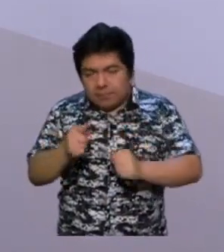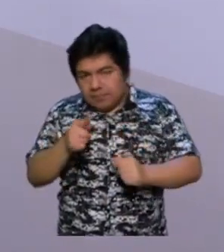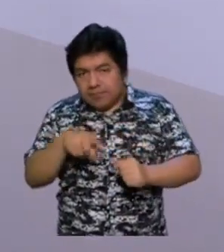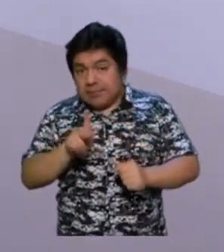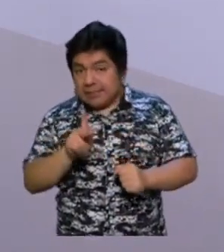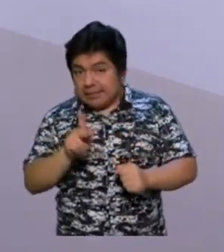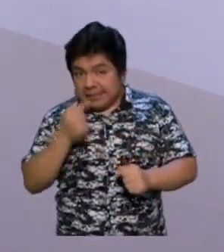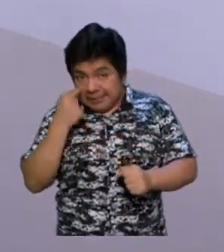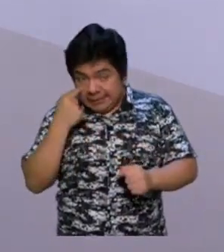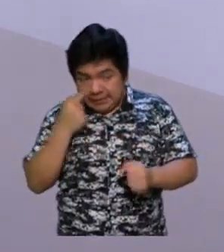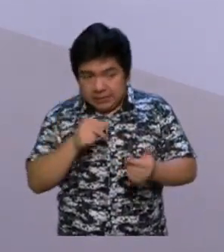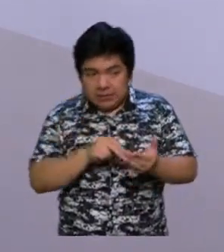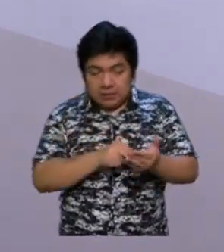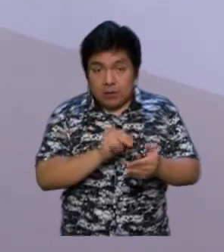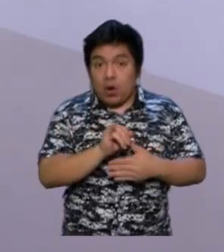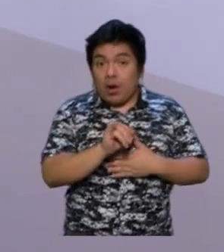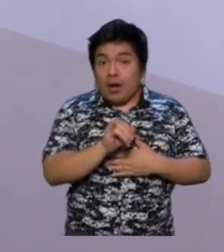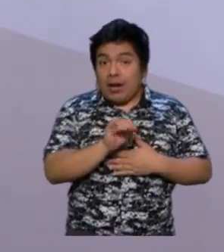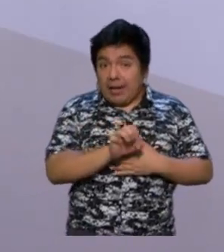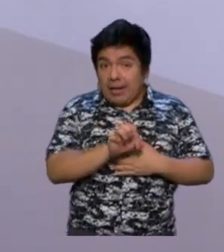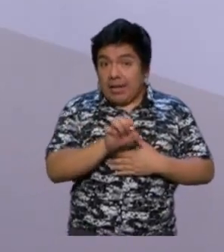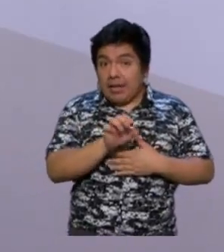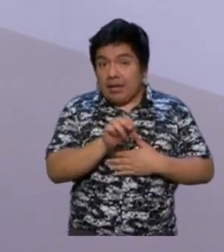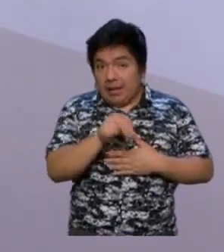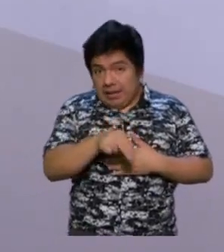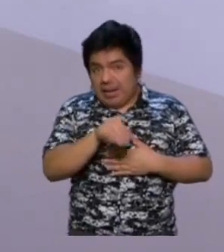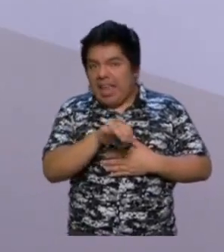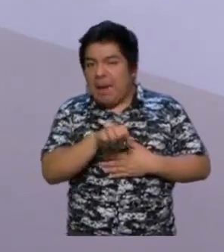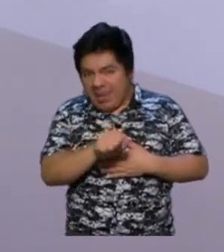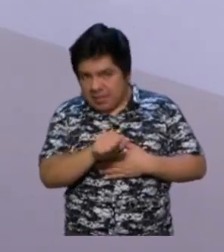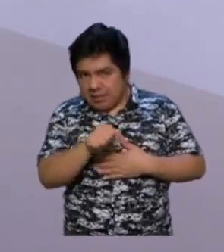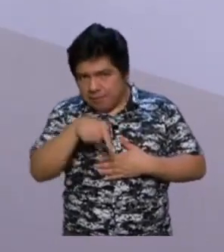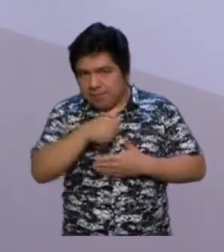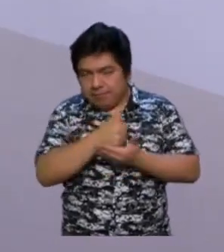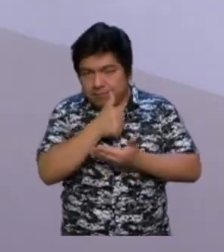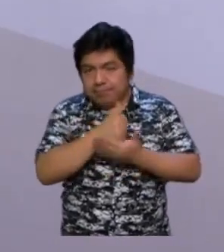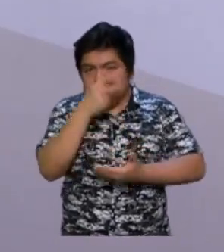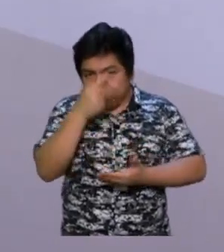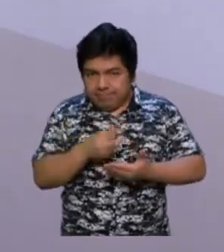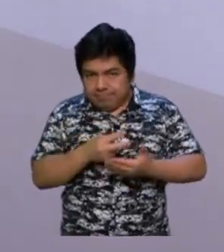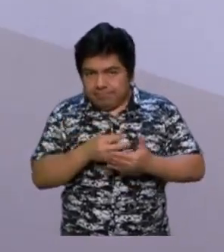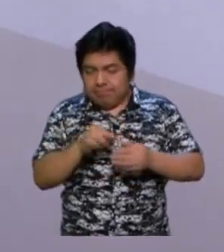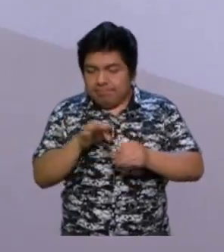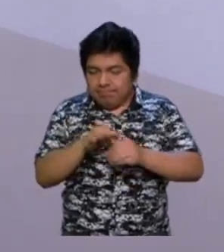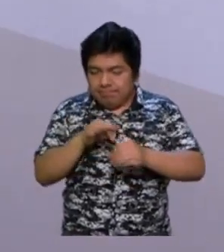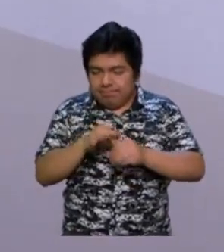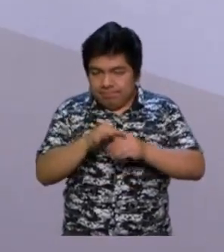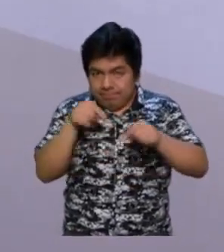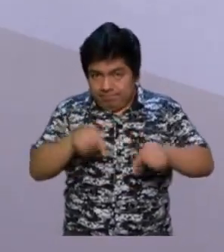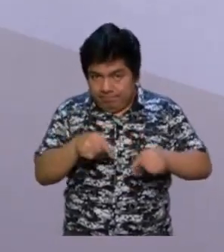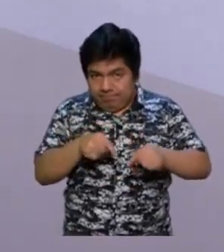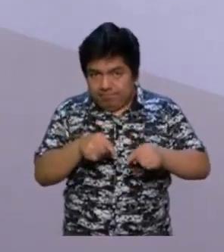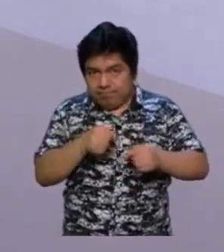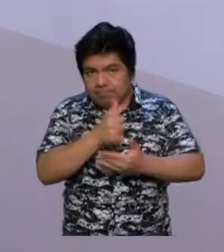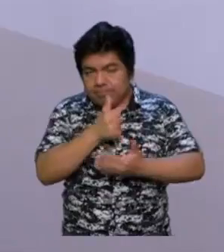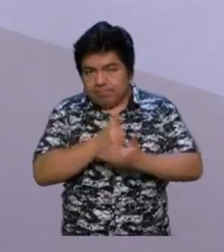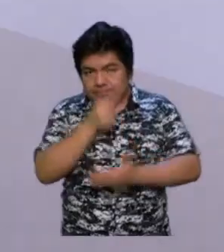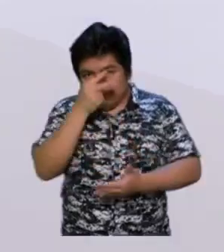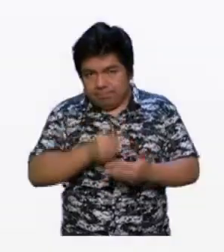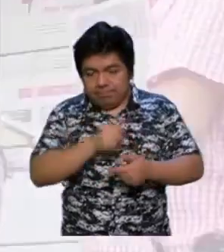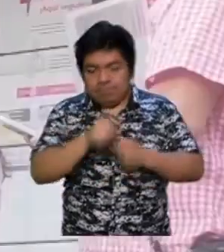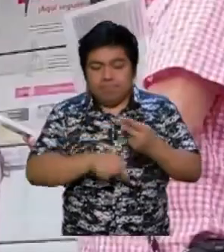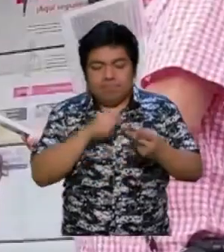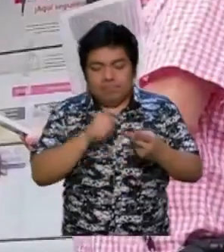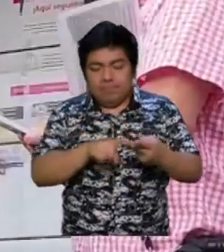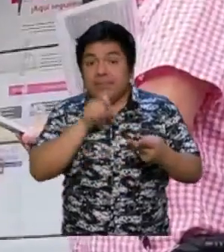se firmó tanto con el Instituto Electoral de la Ciudad de México para efectos de la elección local y